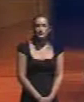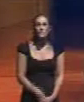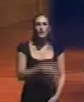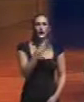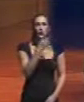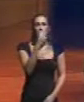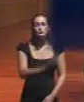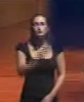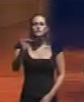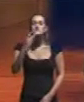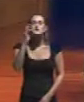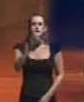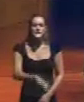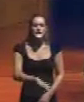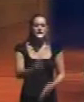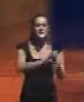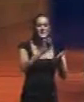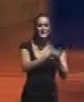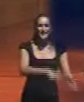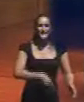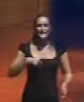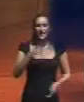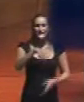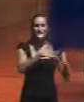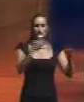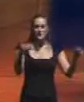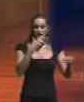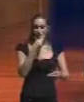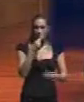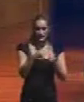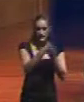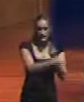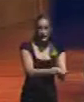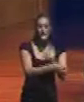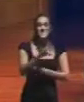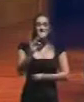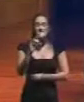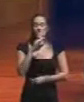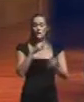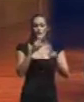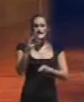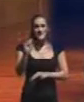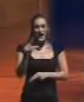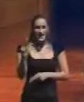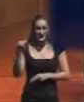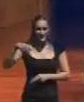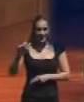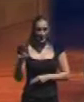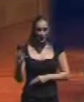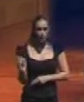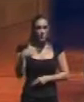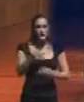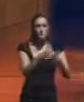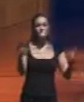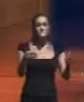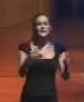A continuación tiene la palabra la secretaria general de la Universidad de Las Palmas de Gran Canaria, doña Carmen Salinero, quien procederá a dar lectura del